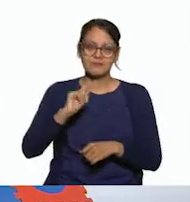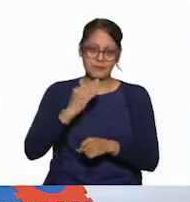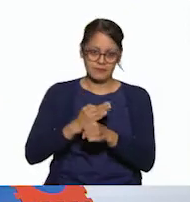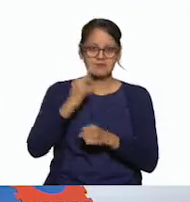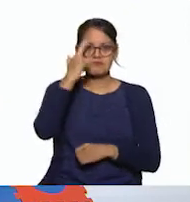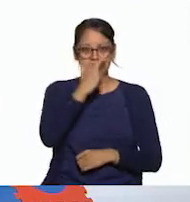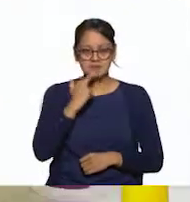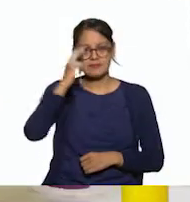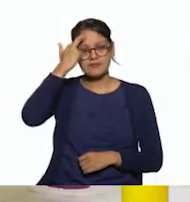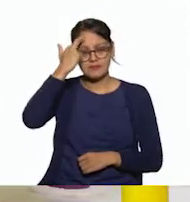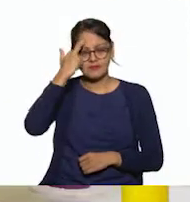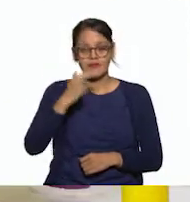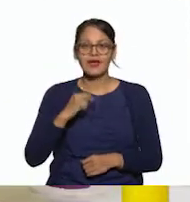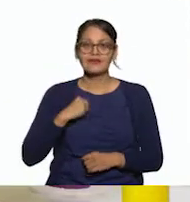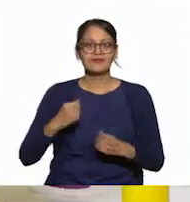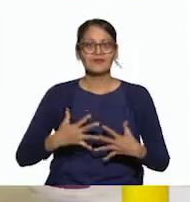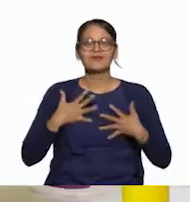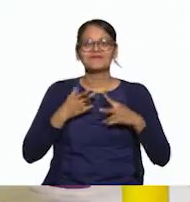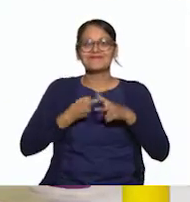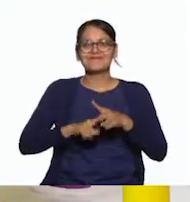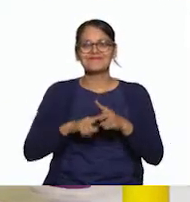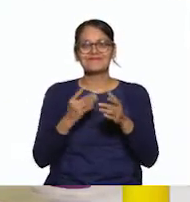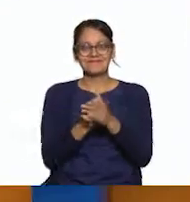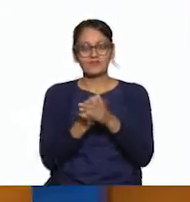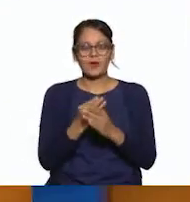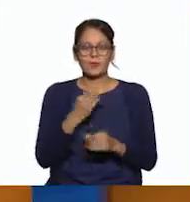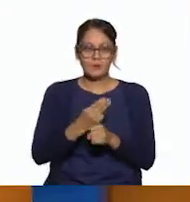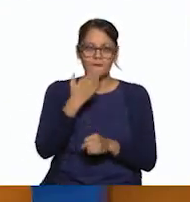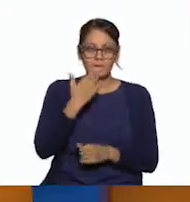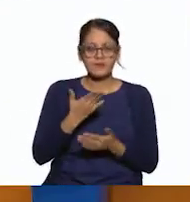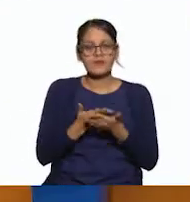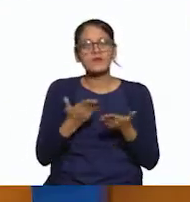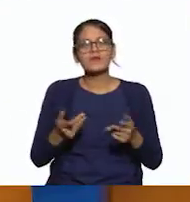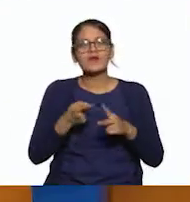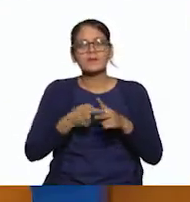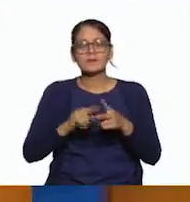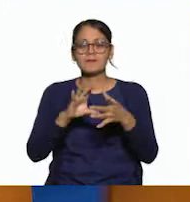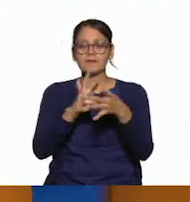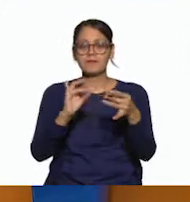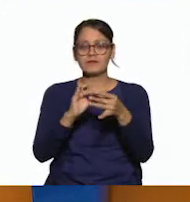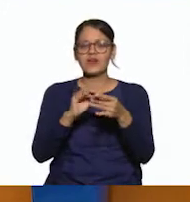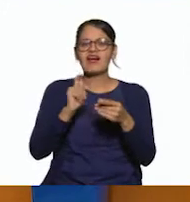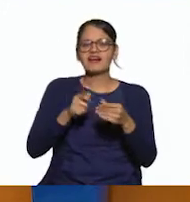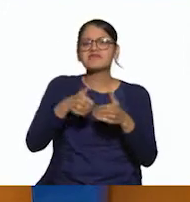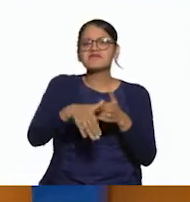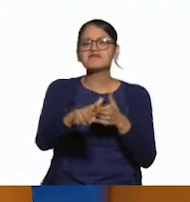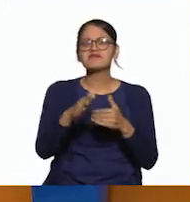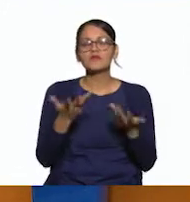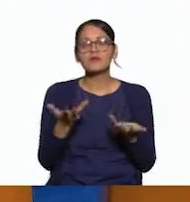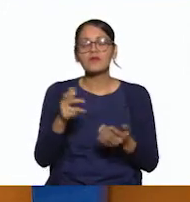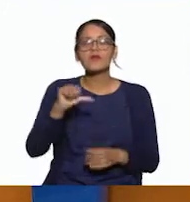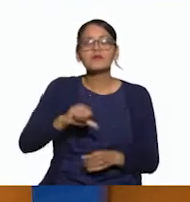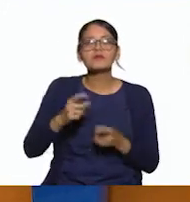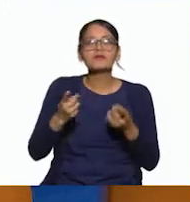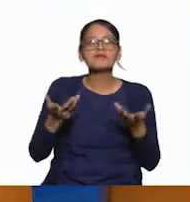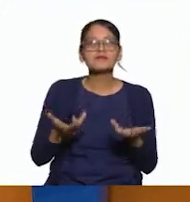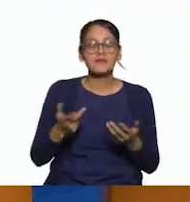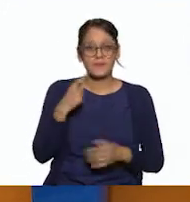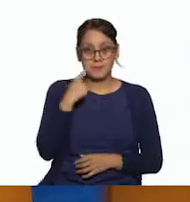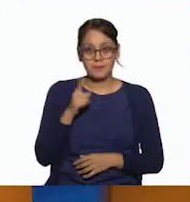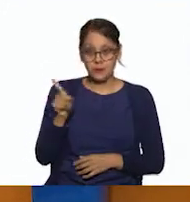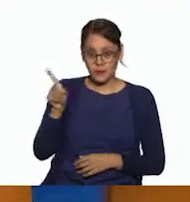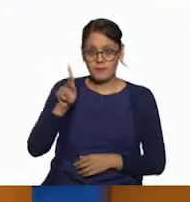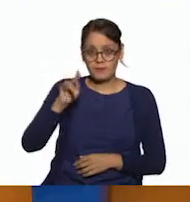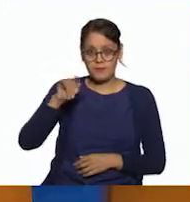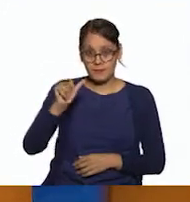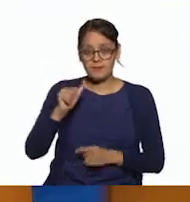estoy entusiasmada por comenzar esta clase. Muy bien, y vamos a explicar más o menos lo que vamos a realizar el día de hoy, Pilar. Así que tú